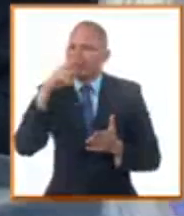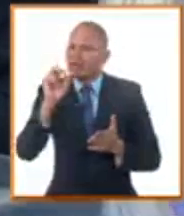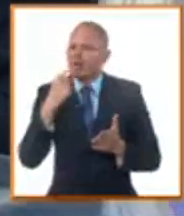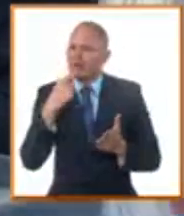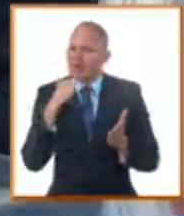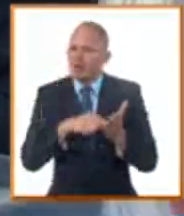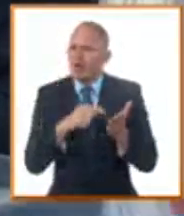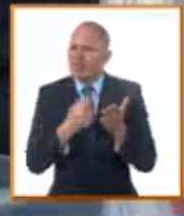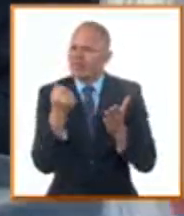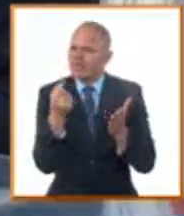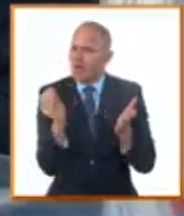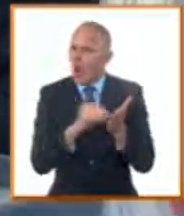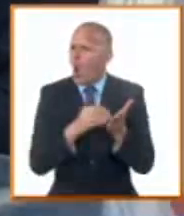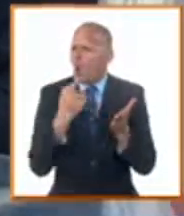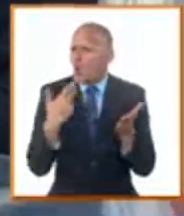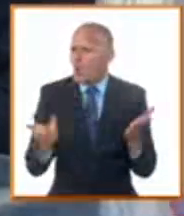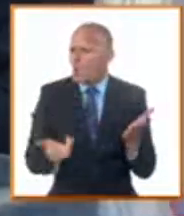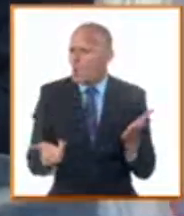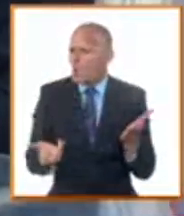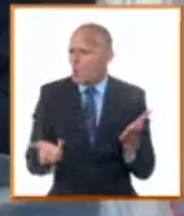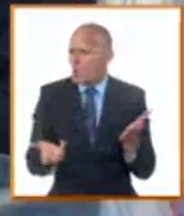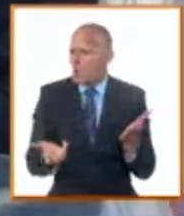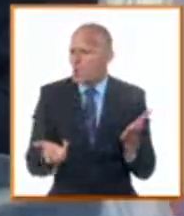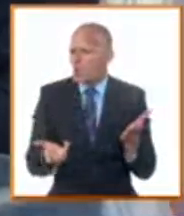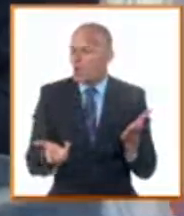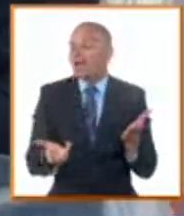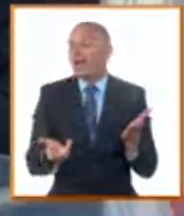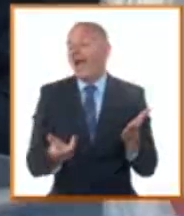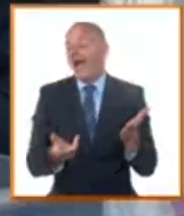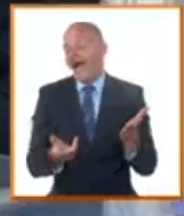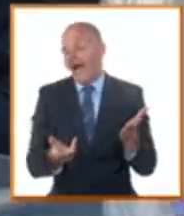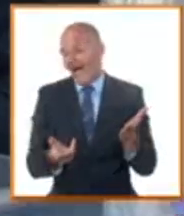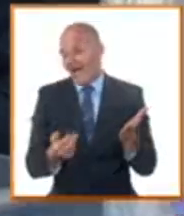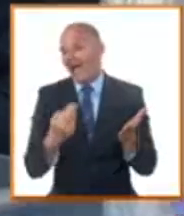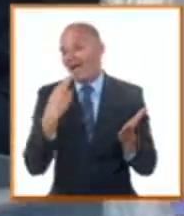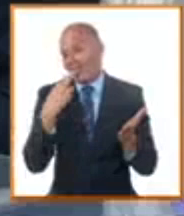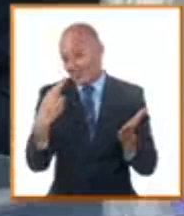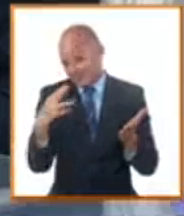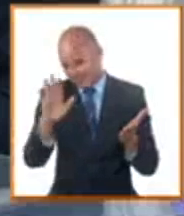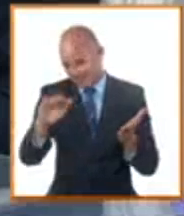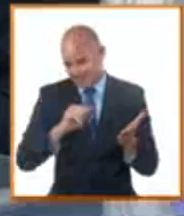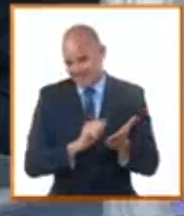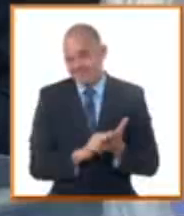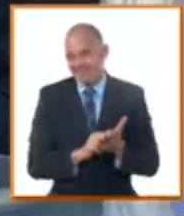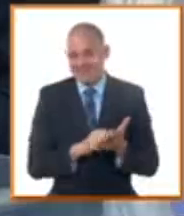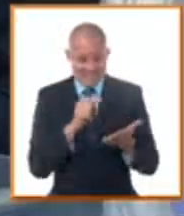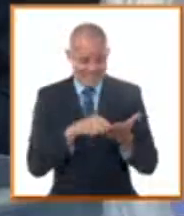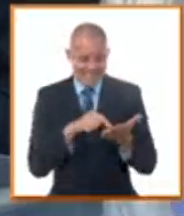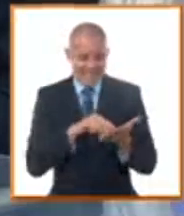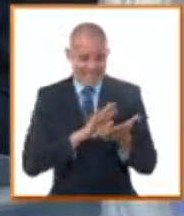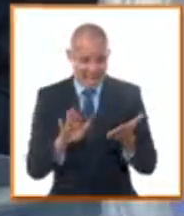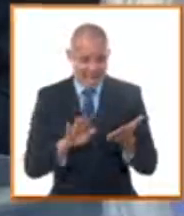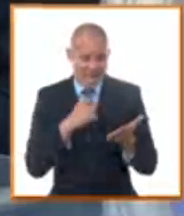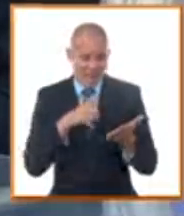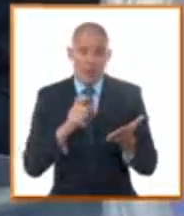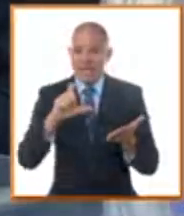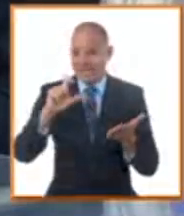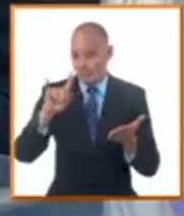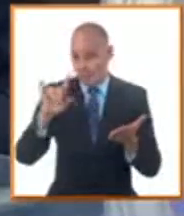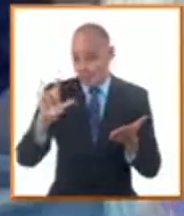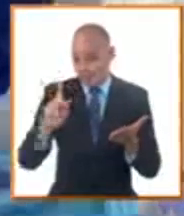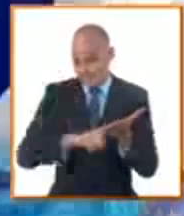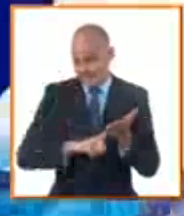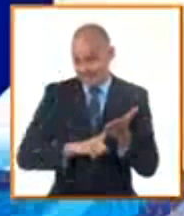que trabajamos en Transfermóvil. ¿Cómo ponerle dinero a esas tarjetas? Uh-huh. Bueno, en el caso de la CUP tiene dos